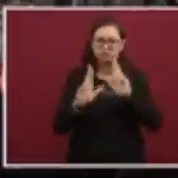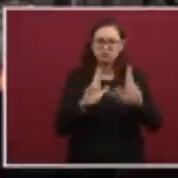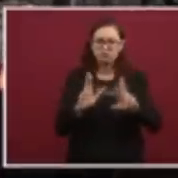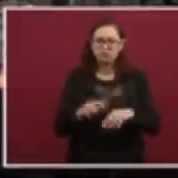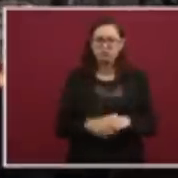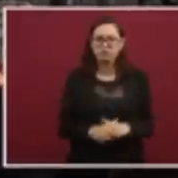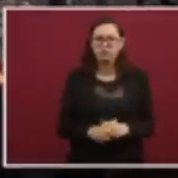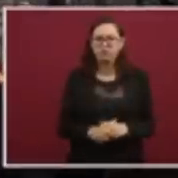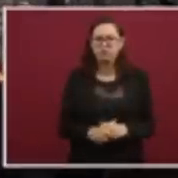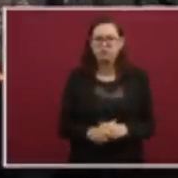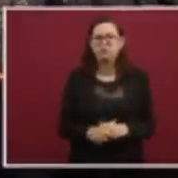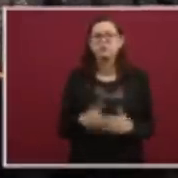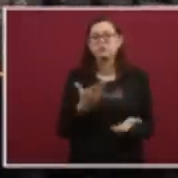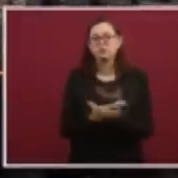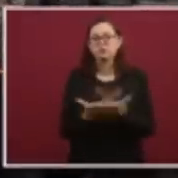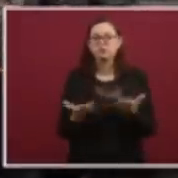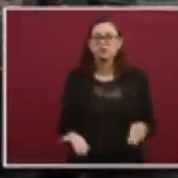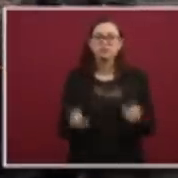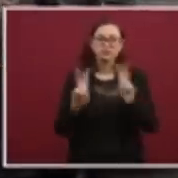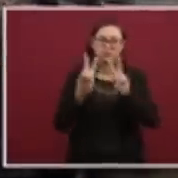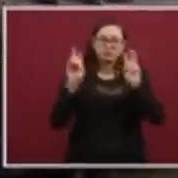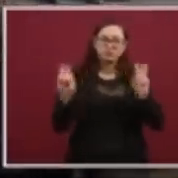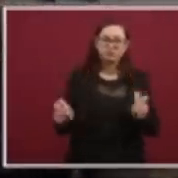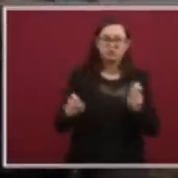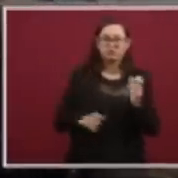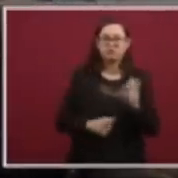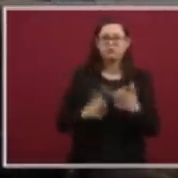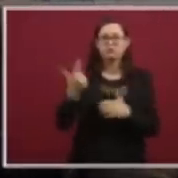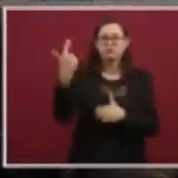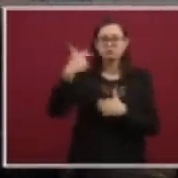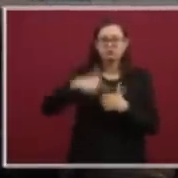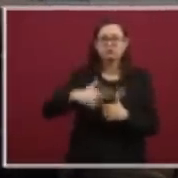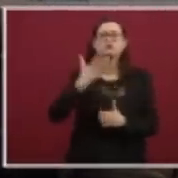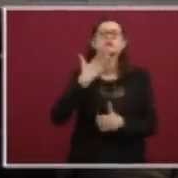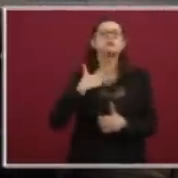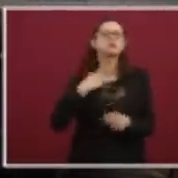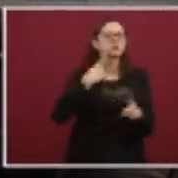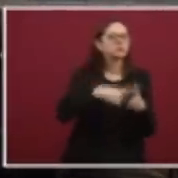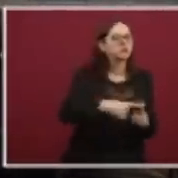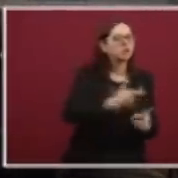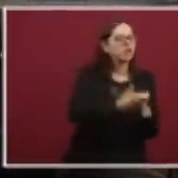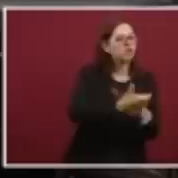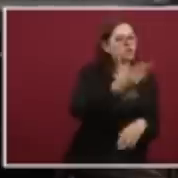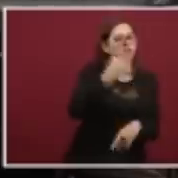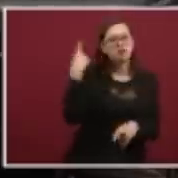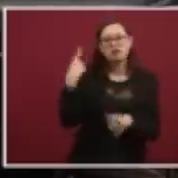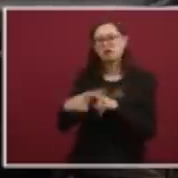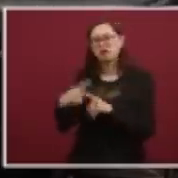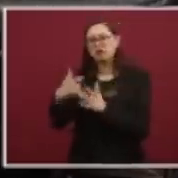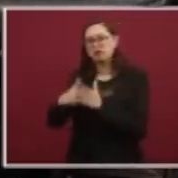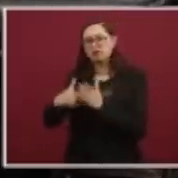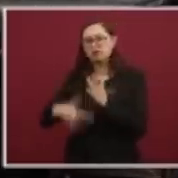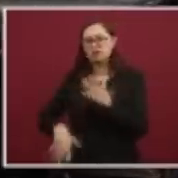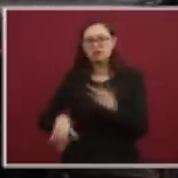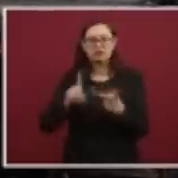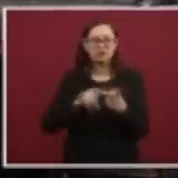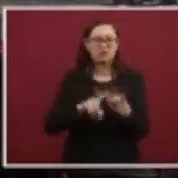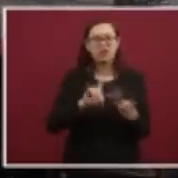Vamos al quién es quién en los precios de las gasolinas, del diésel y del